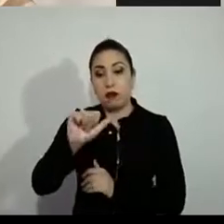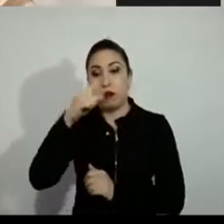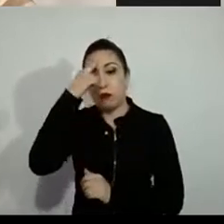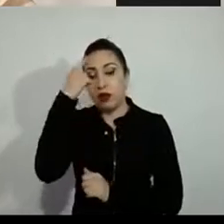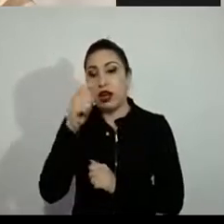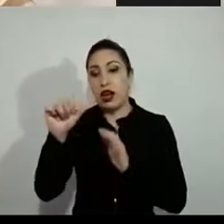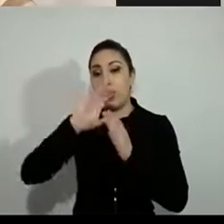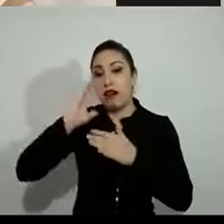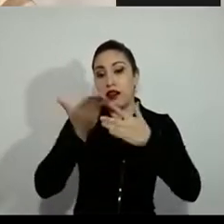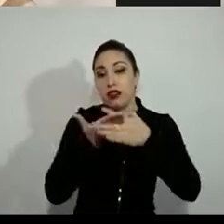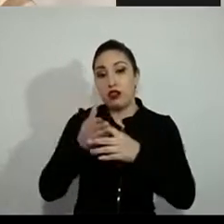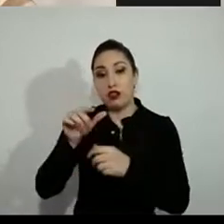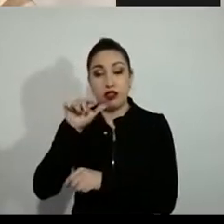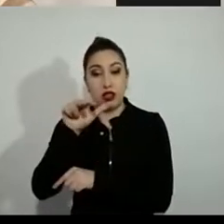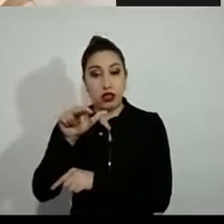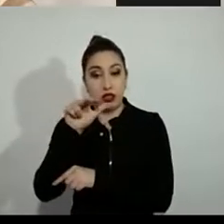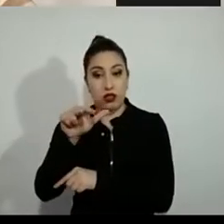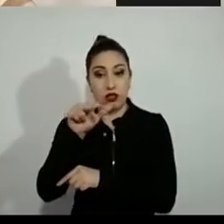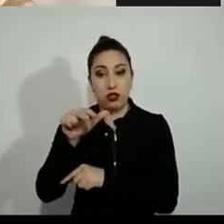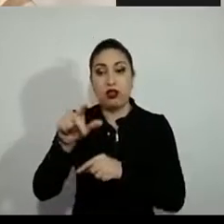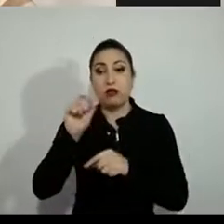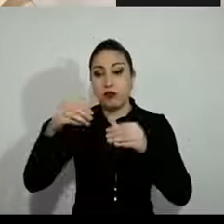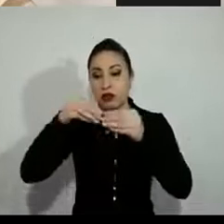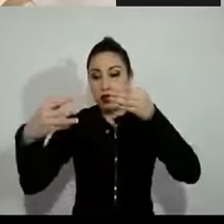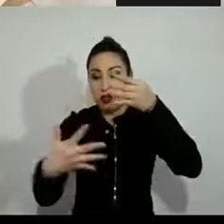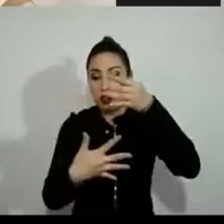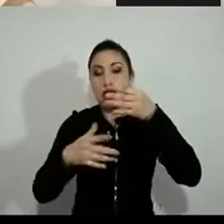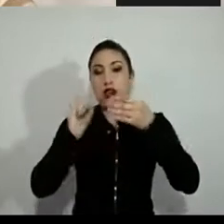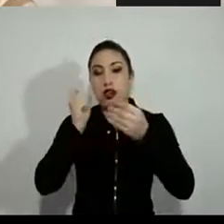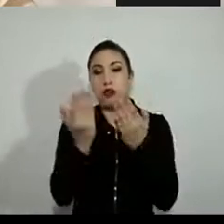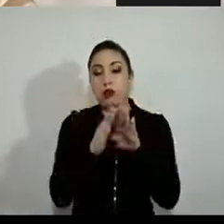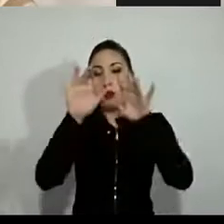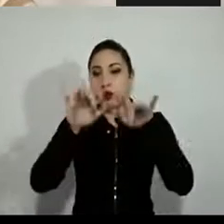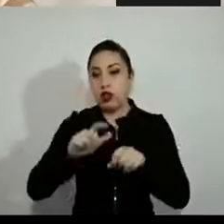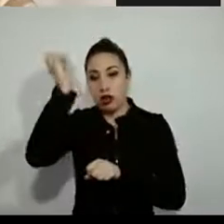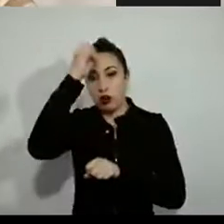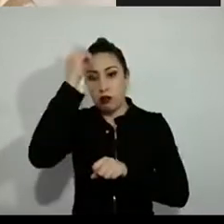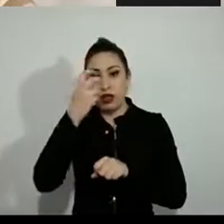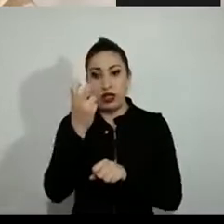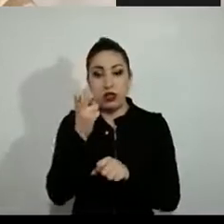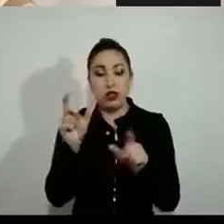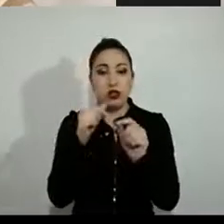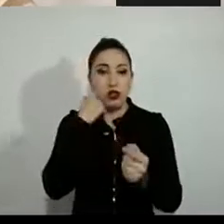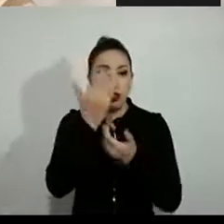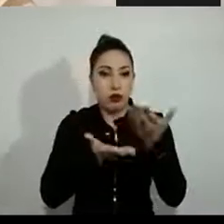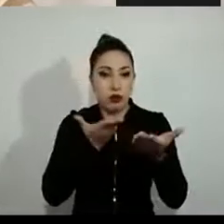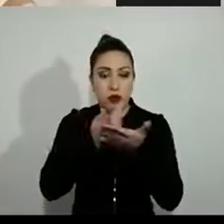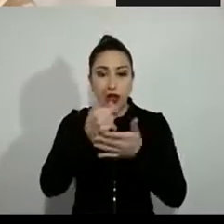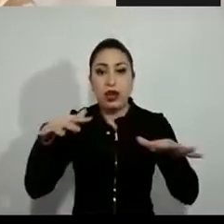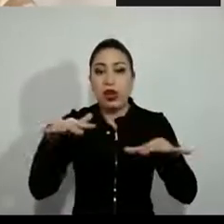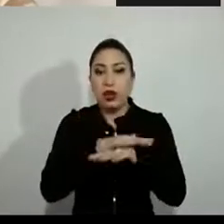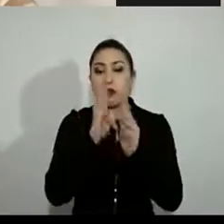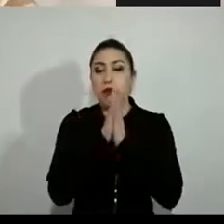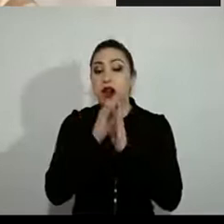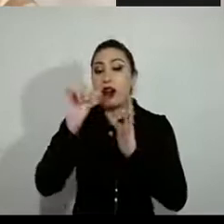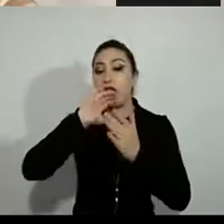Como también se desprende del cuadro comparativo de la opinión Solamente hacer la observación de que se corrija